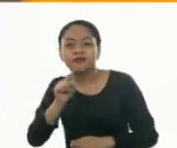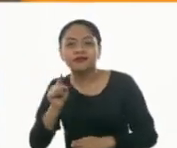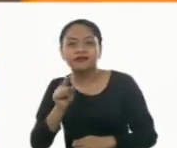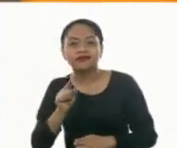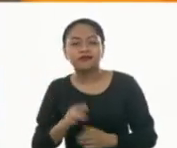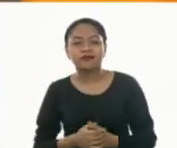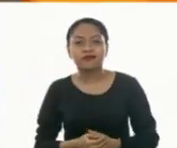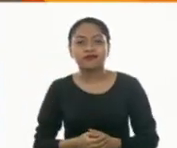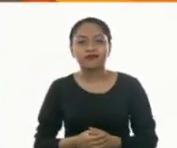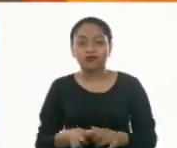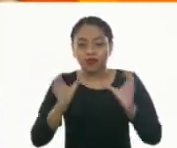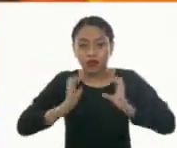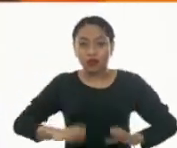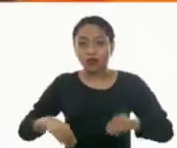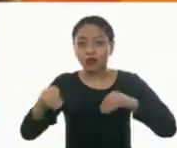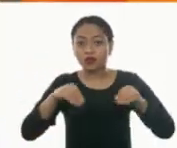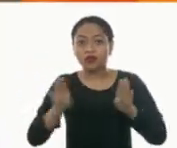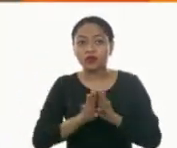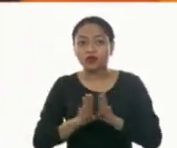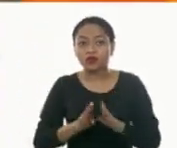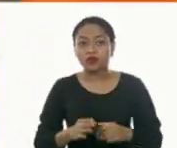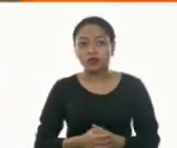¿Y la hacemos con tus manos?